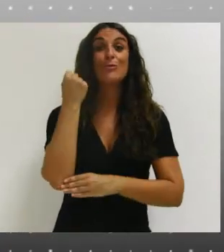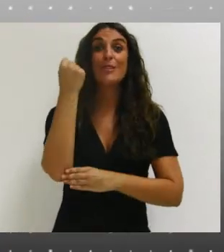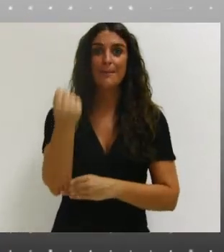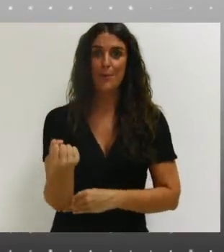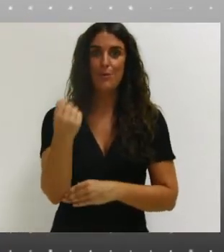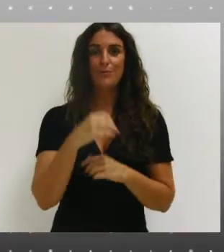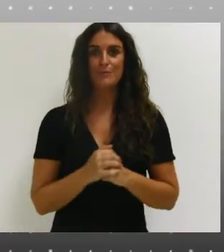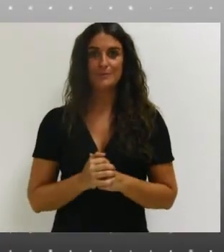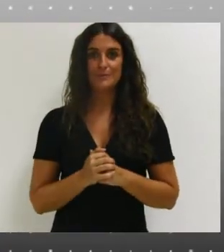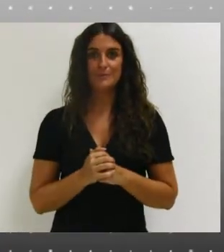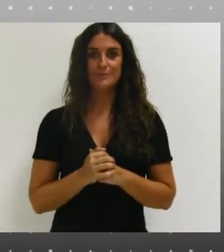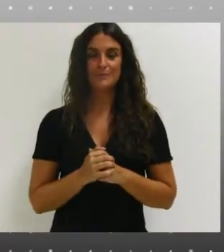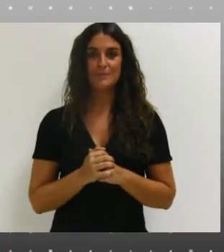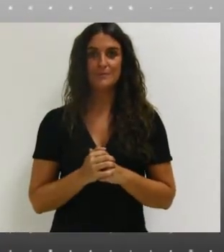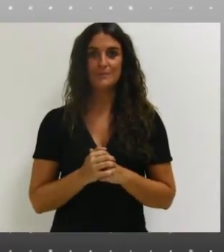Productos de apoyo.